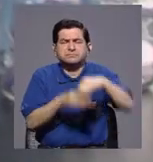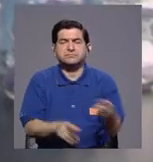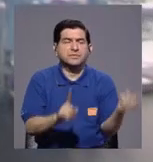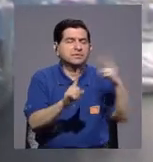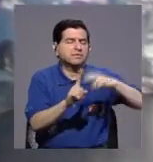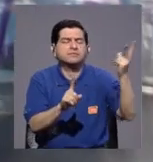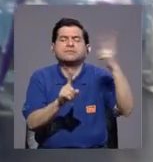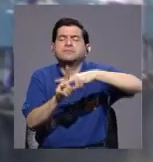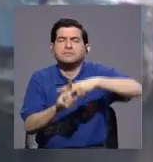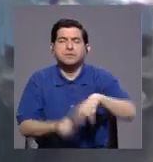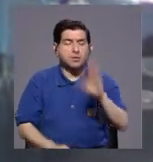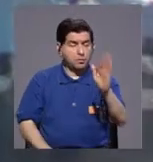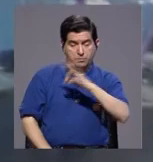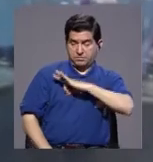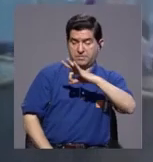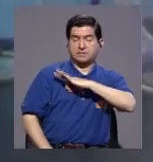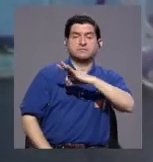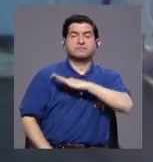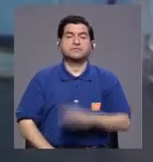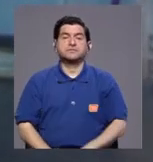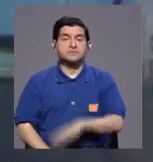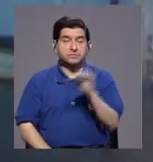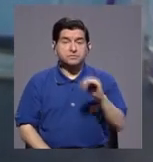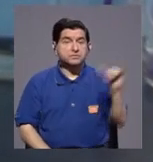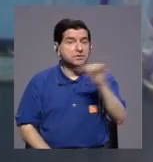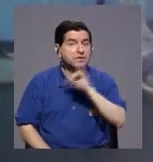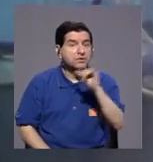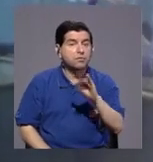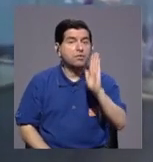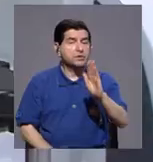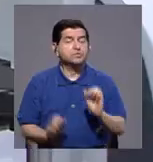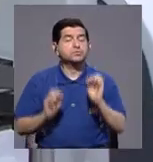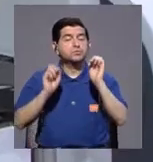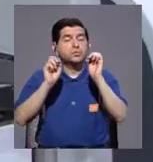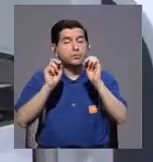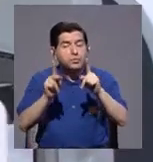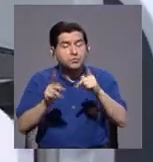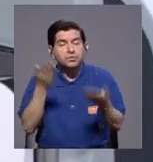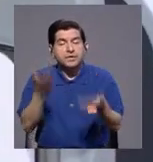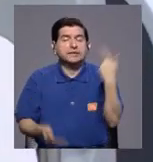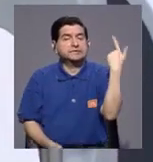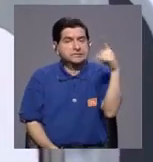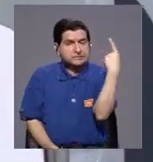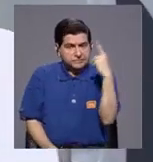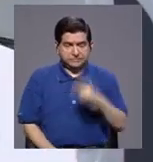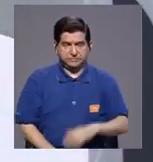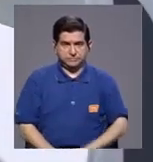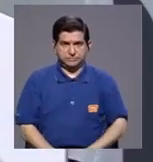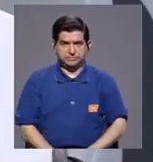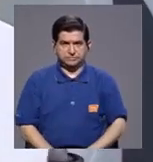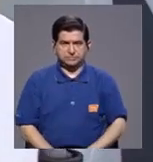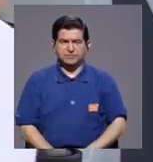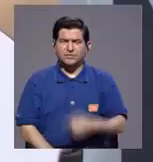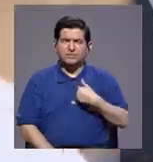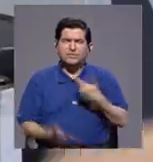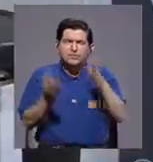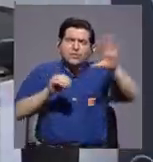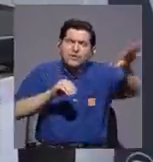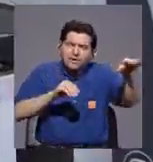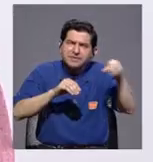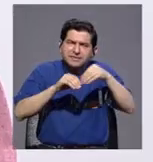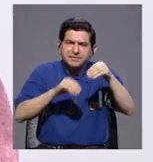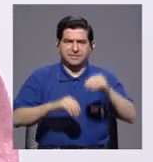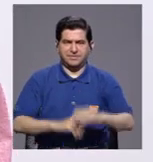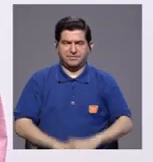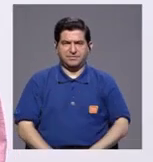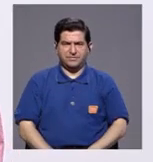aplicaciones sus beneficios e inclusive también sus posibles riesgos yo yo yo yo quiero agregar que